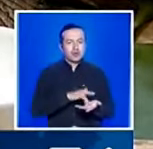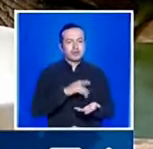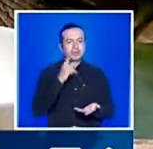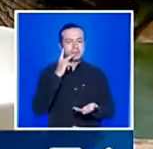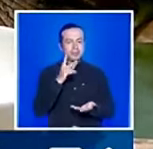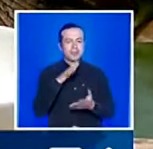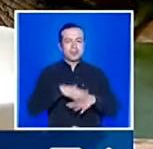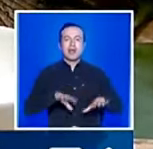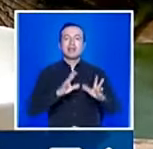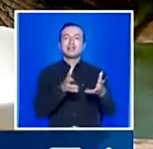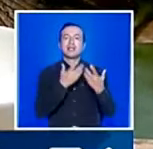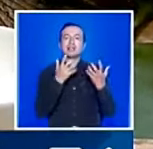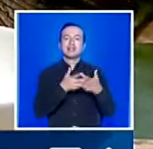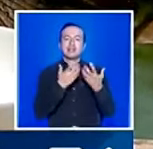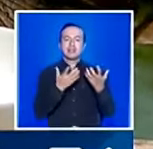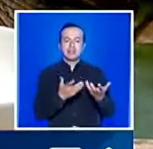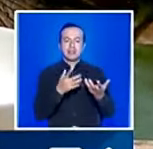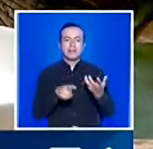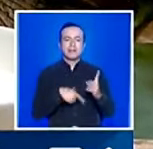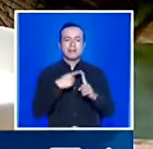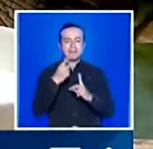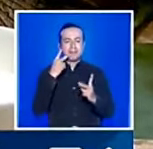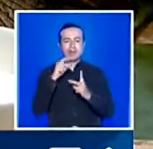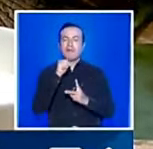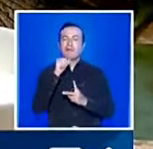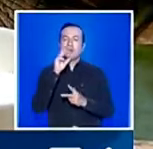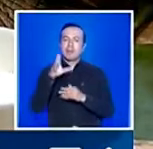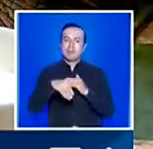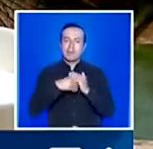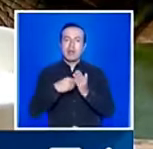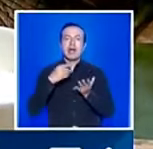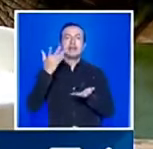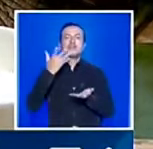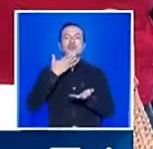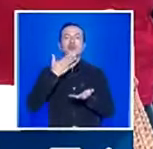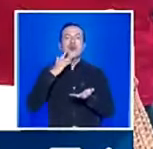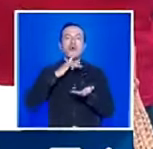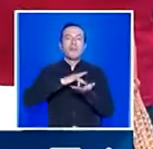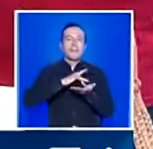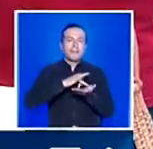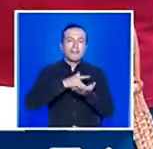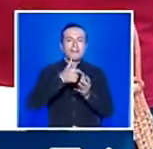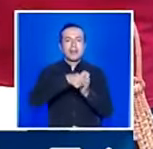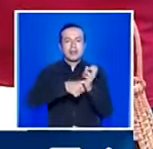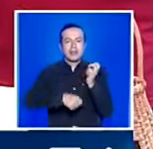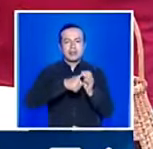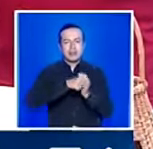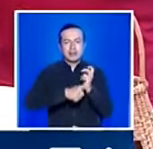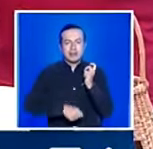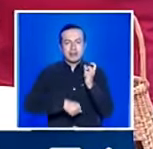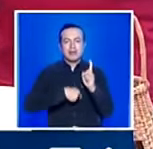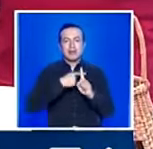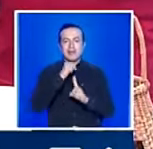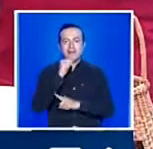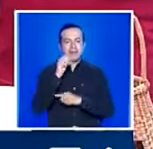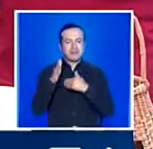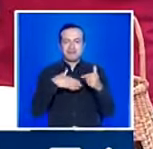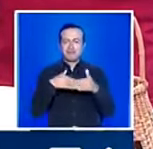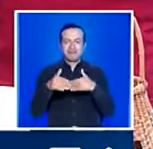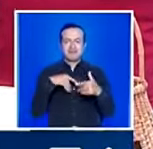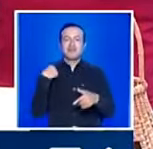Y también una ensaladita, y a pesar que aquí nos faltan también unas menestritas, ¿no? Porque ya, pero eso no diga que estamos en vivo, no importa. Ya. Aquí nos